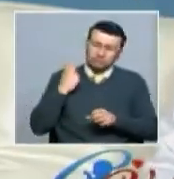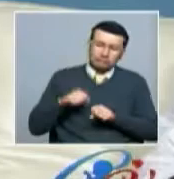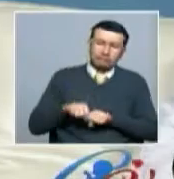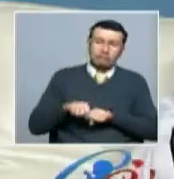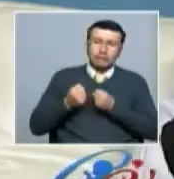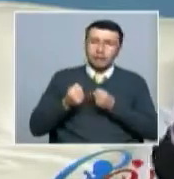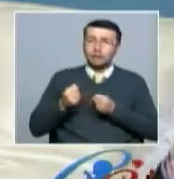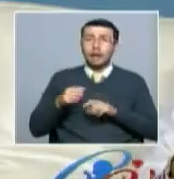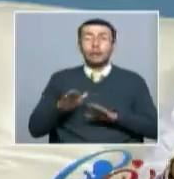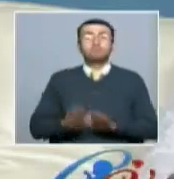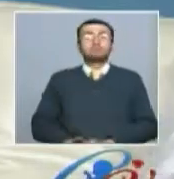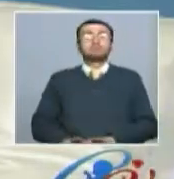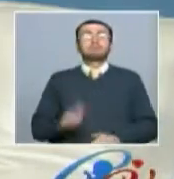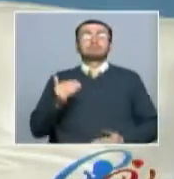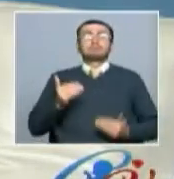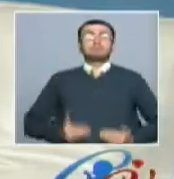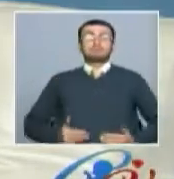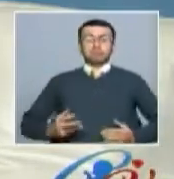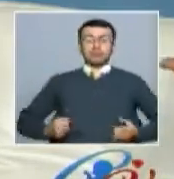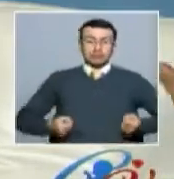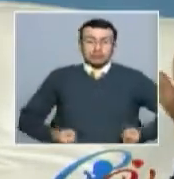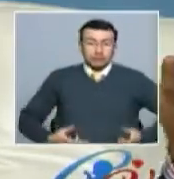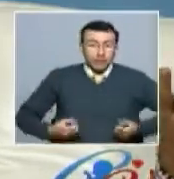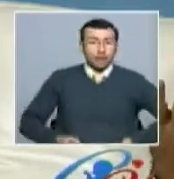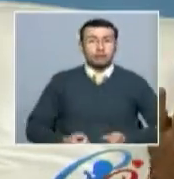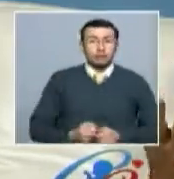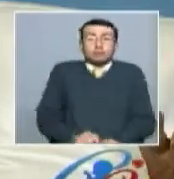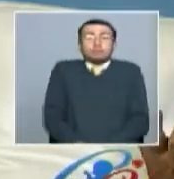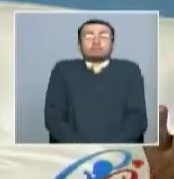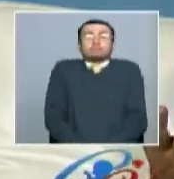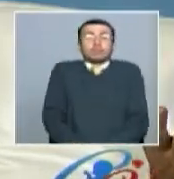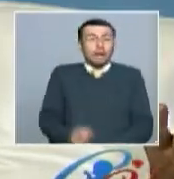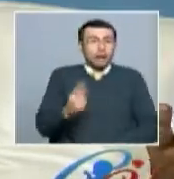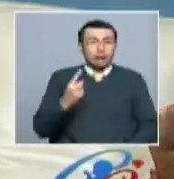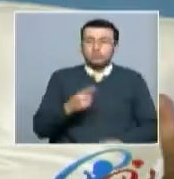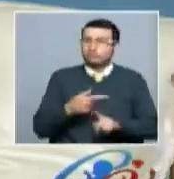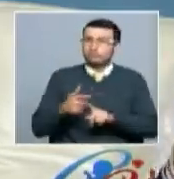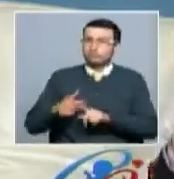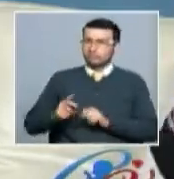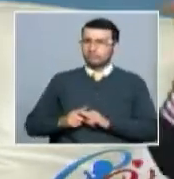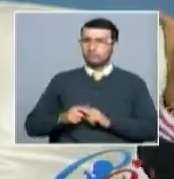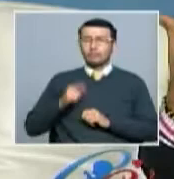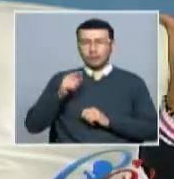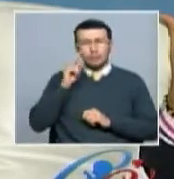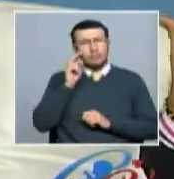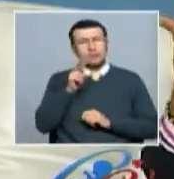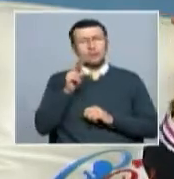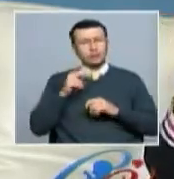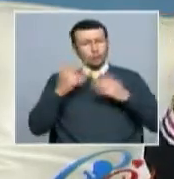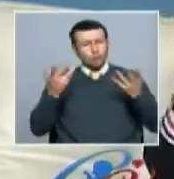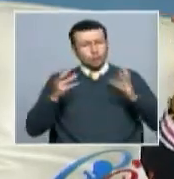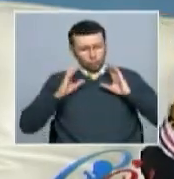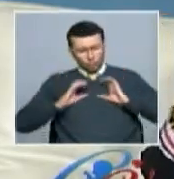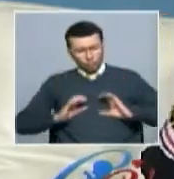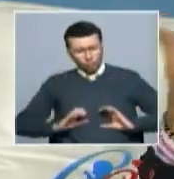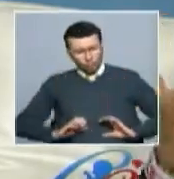poco cómo es esa anatomía de nuestro miembro inferior, que es una perfecta máquina, y cómo es que pueden presentarse en